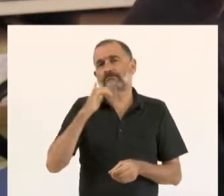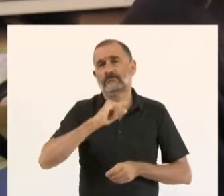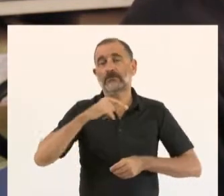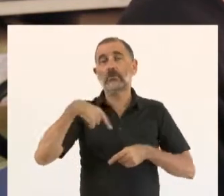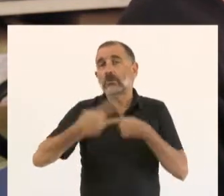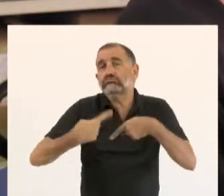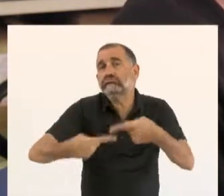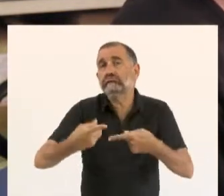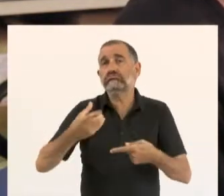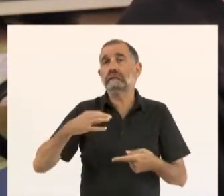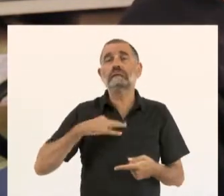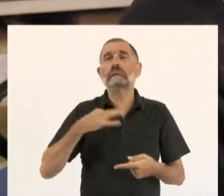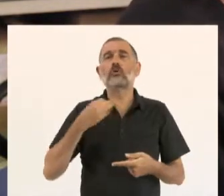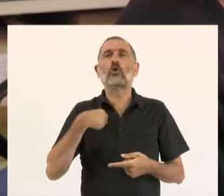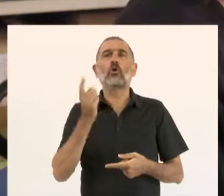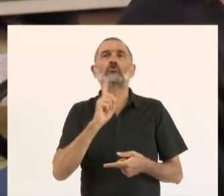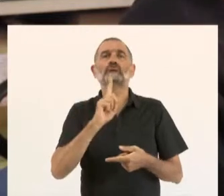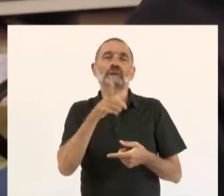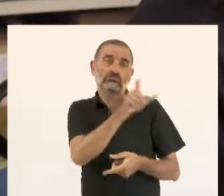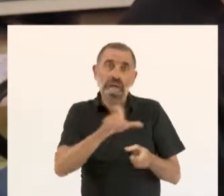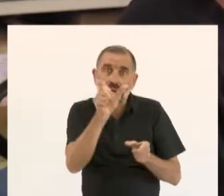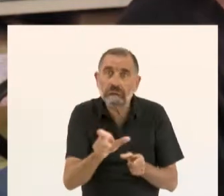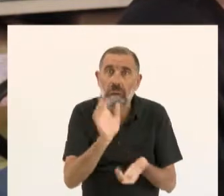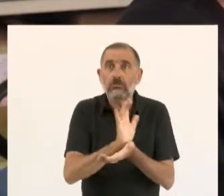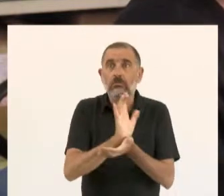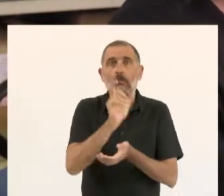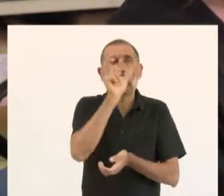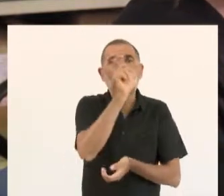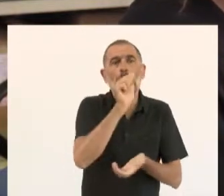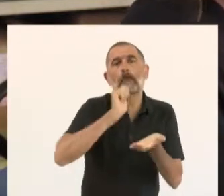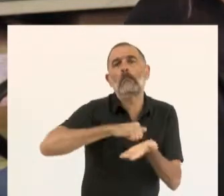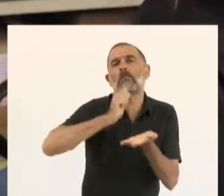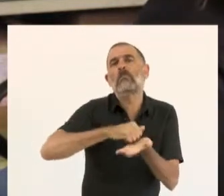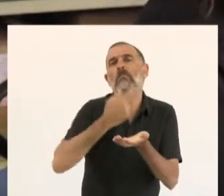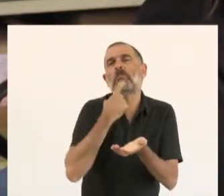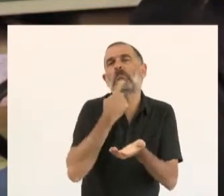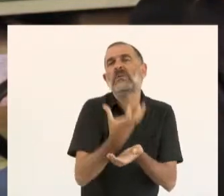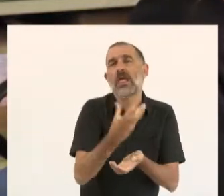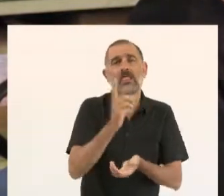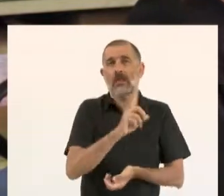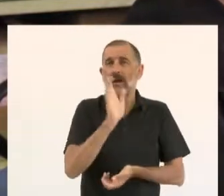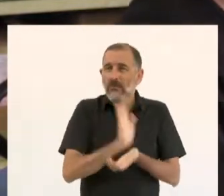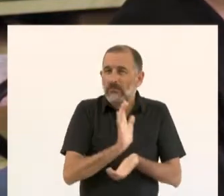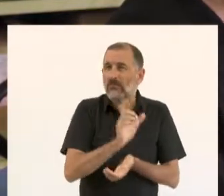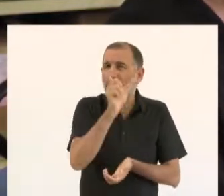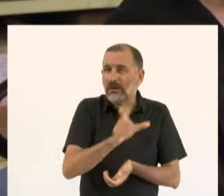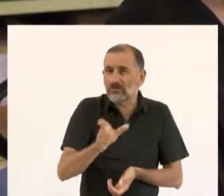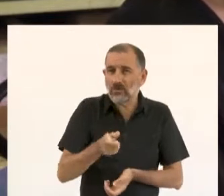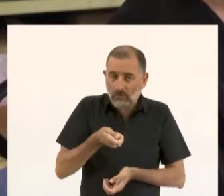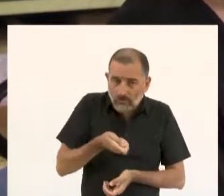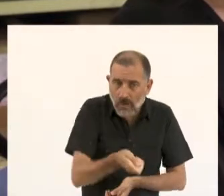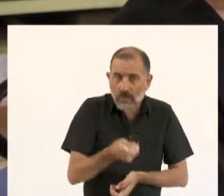hacer. Pero al mismo tiempo no estás trabajando con piedras, sino que estás trabajando con personas y no podés dejar